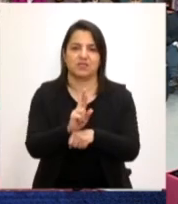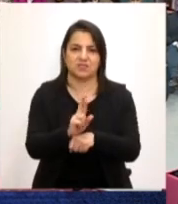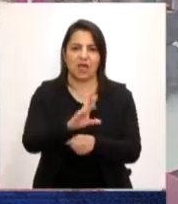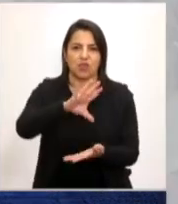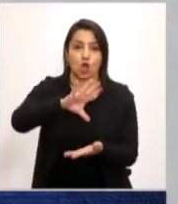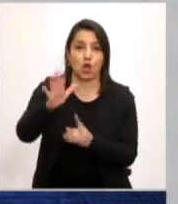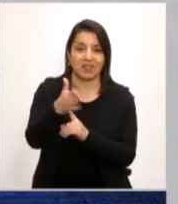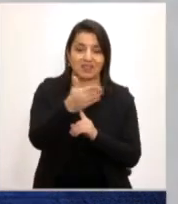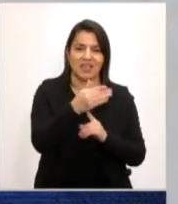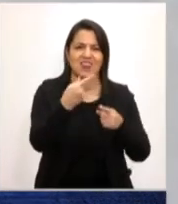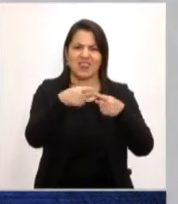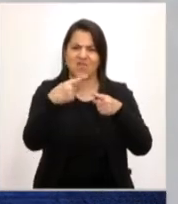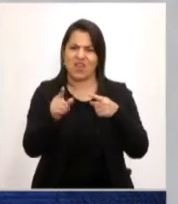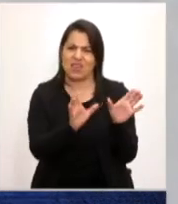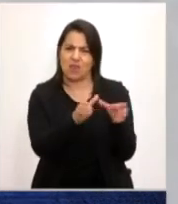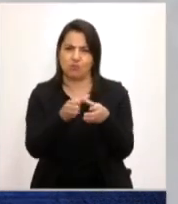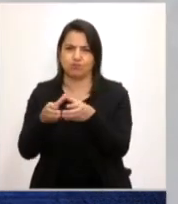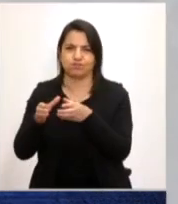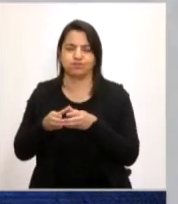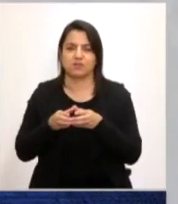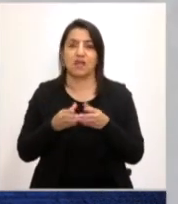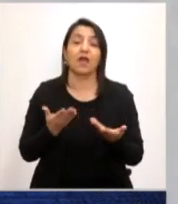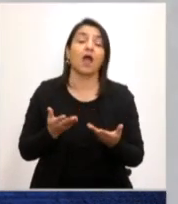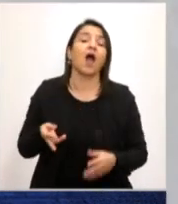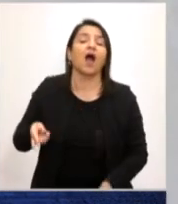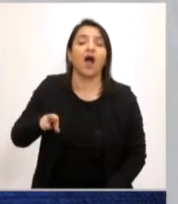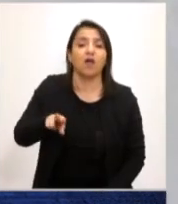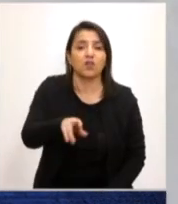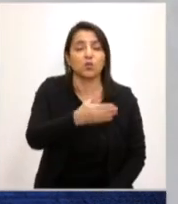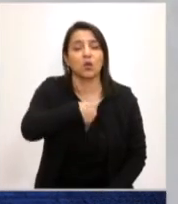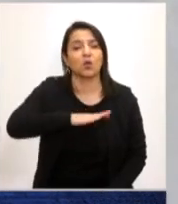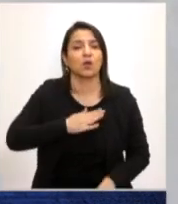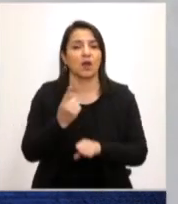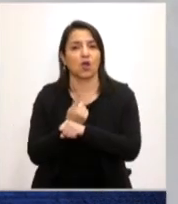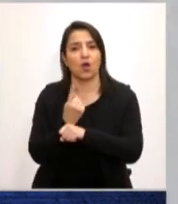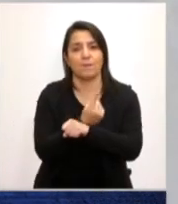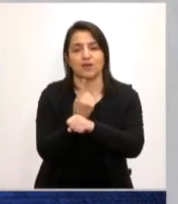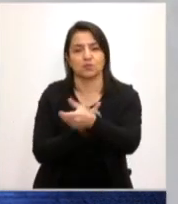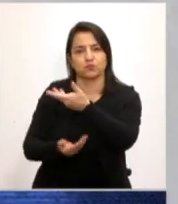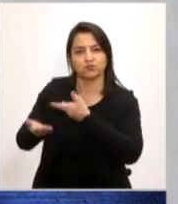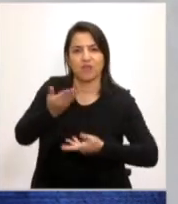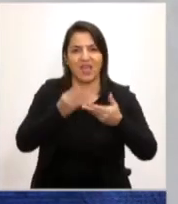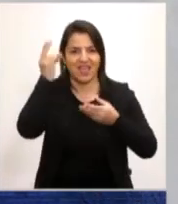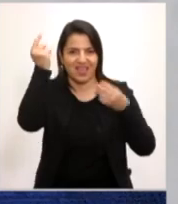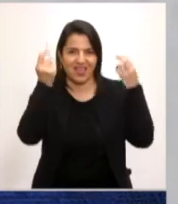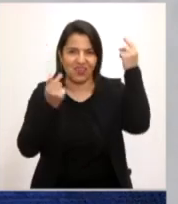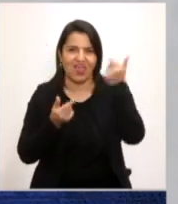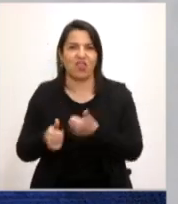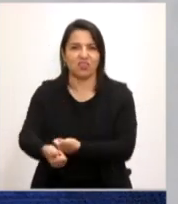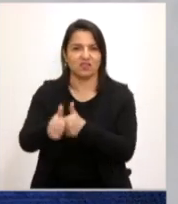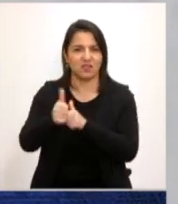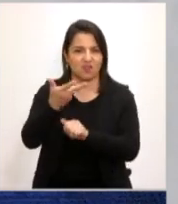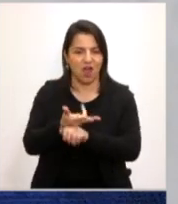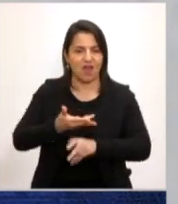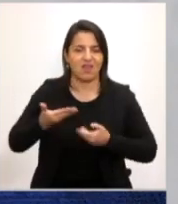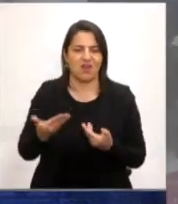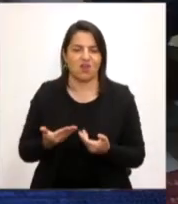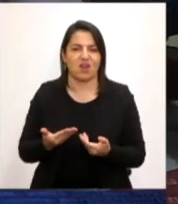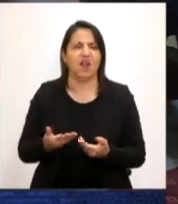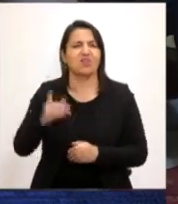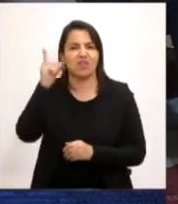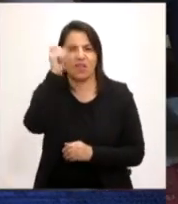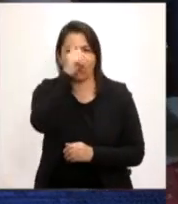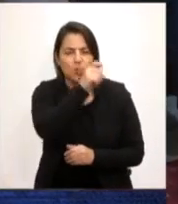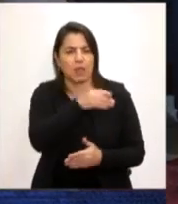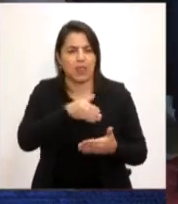diversos estamentos. Es habitual que en nuestras conversaciones intercambiemos ideas sobre los desafíos actuales y las dificultades que